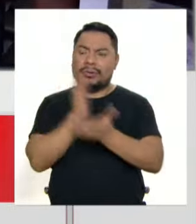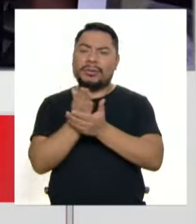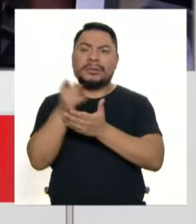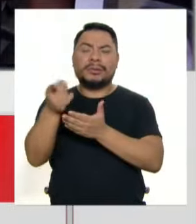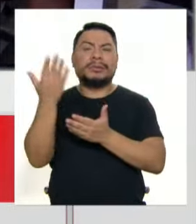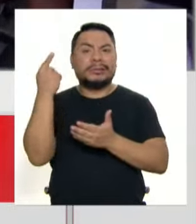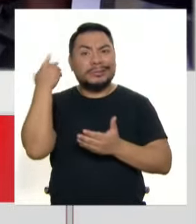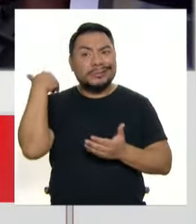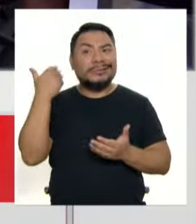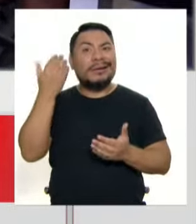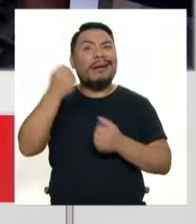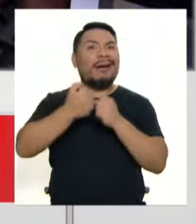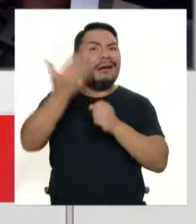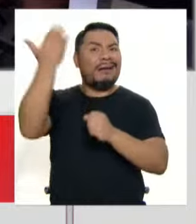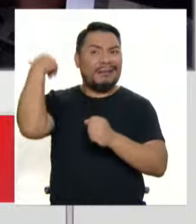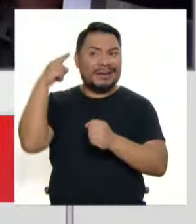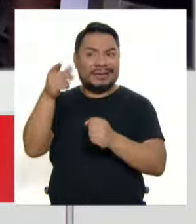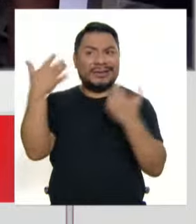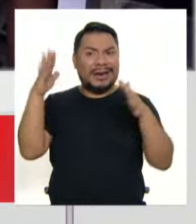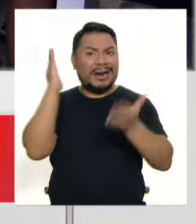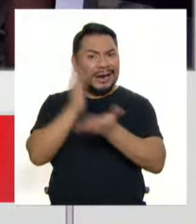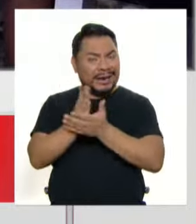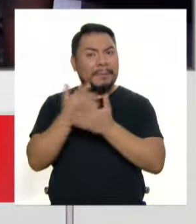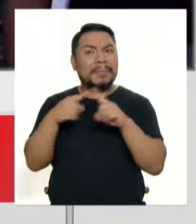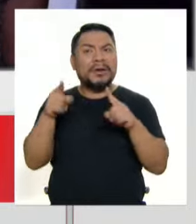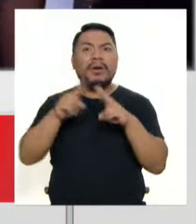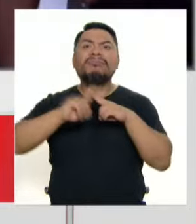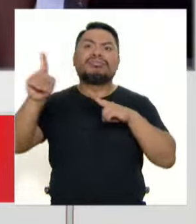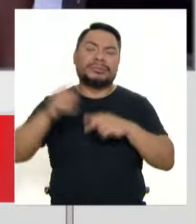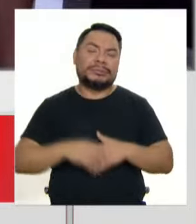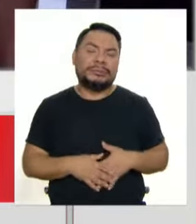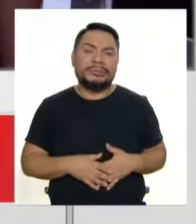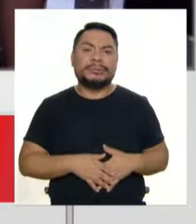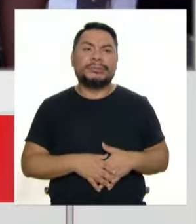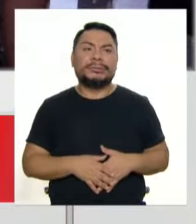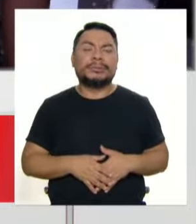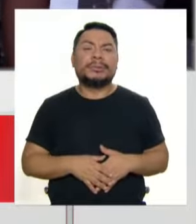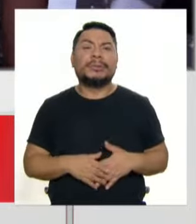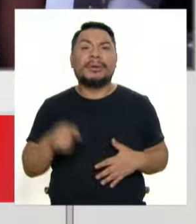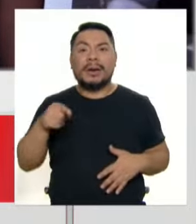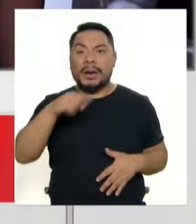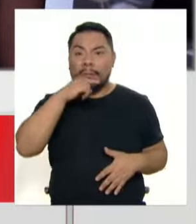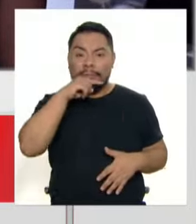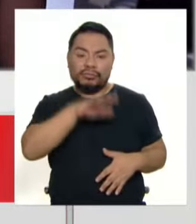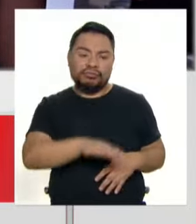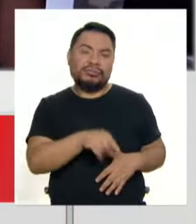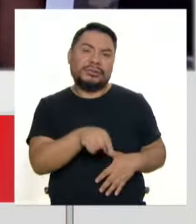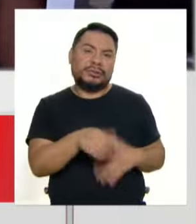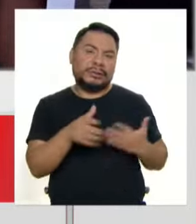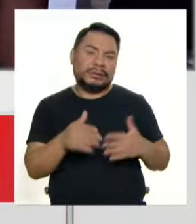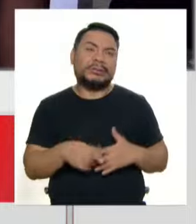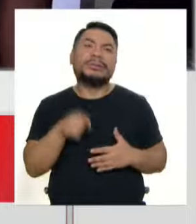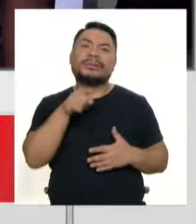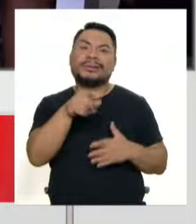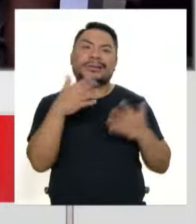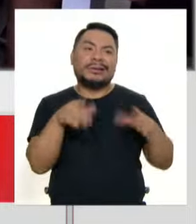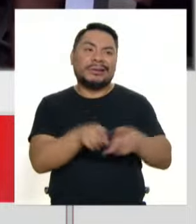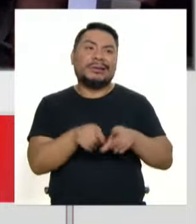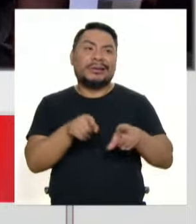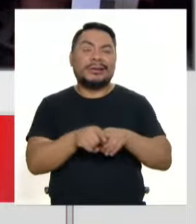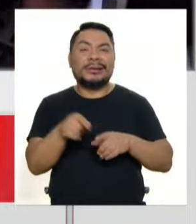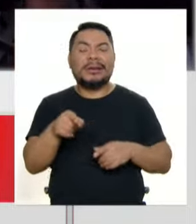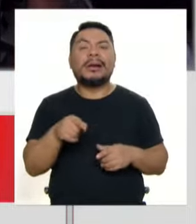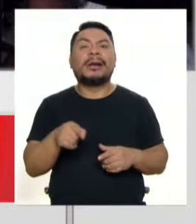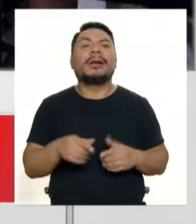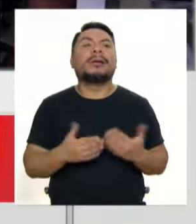por la pena que viene, ¿no?, debiendo, ¿no? Vanessa en ese entonces era menor de edad, ahora usted incluso ya la ha visto,